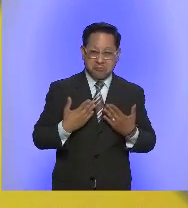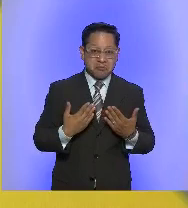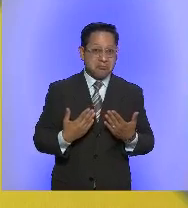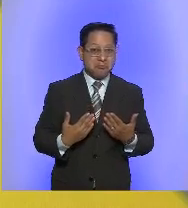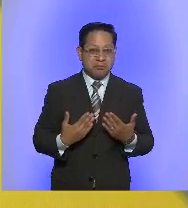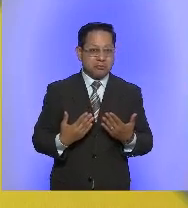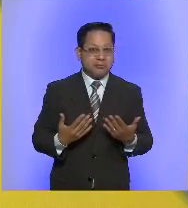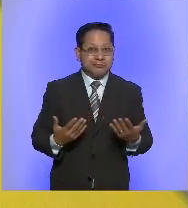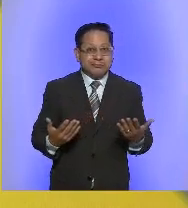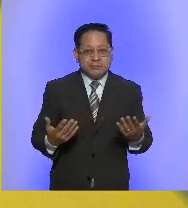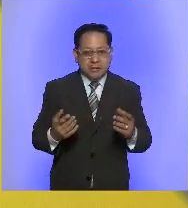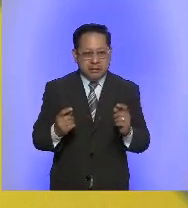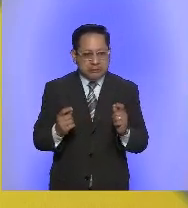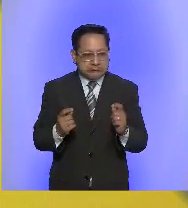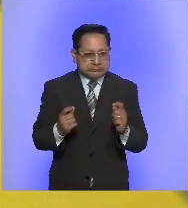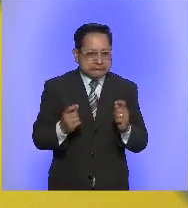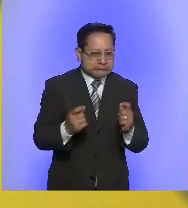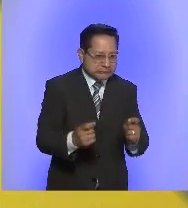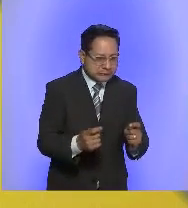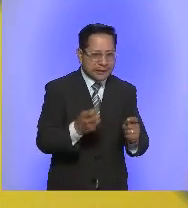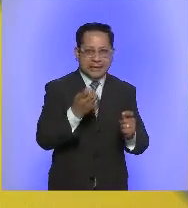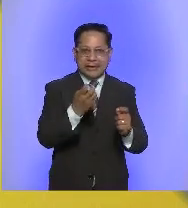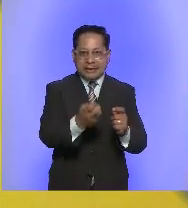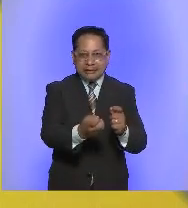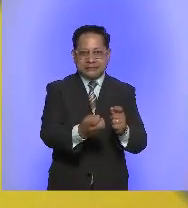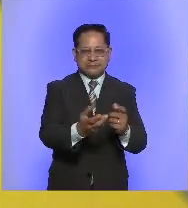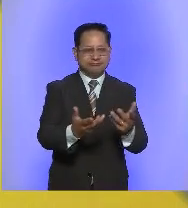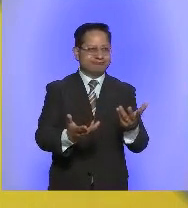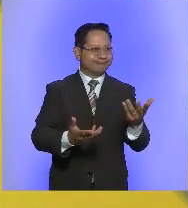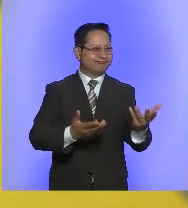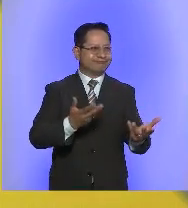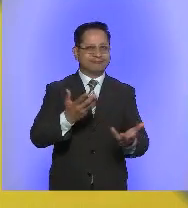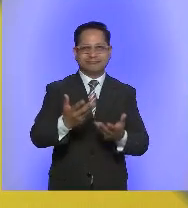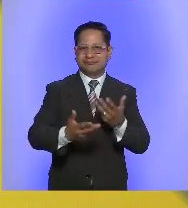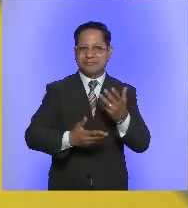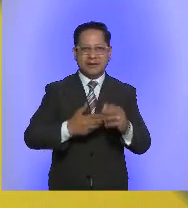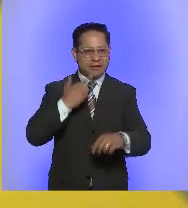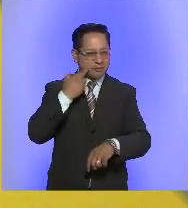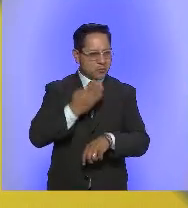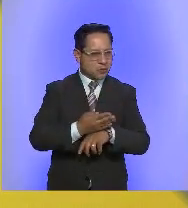reforma. Qué paradójico. Ellos son los encargados de